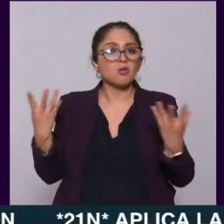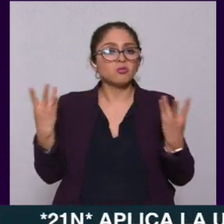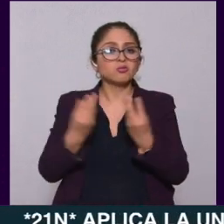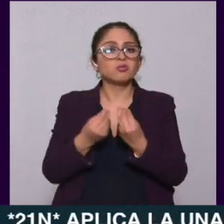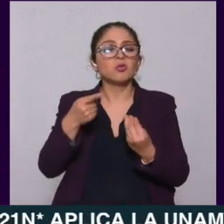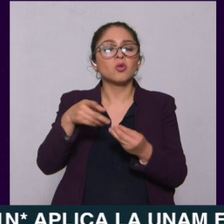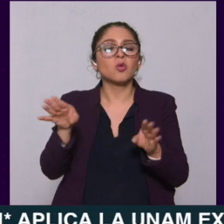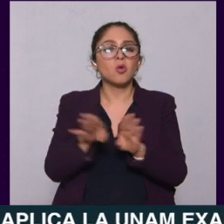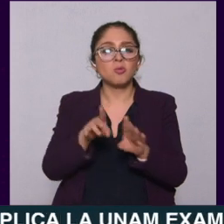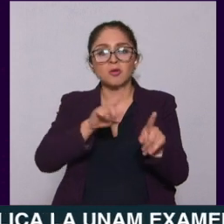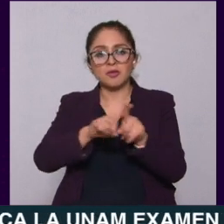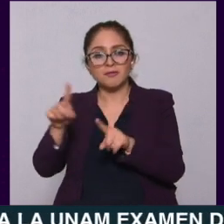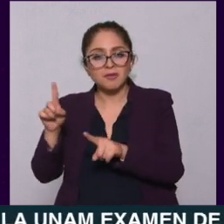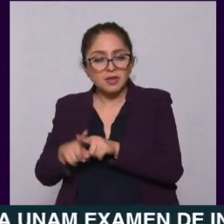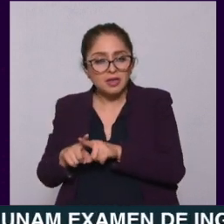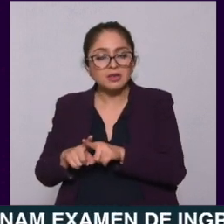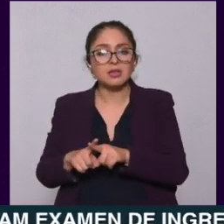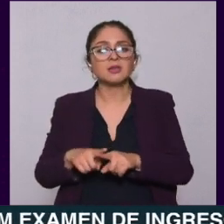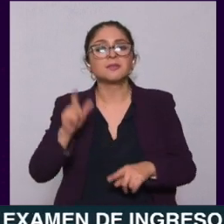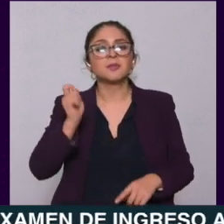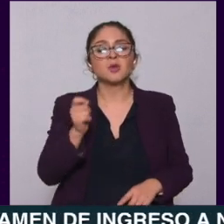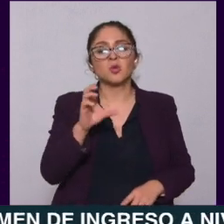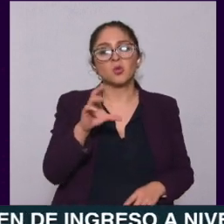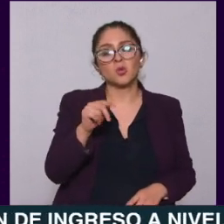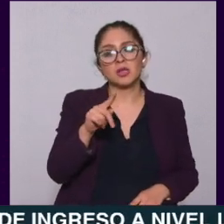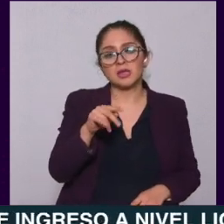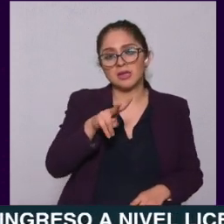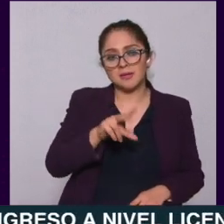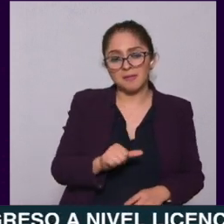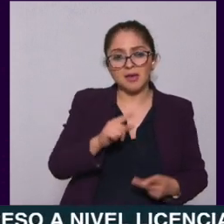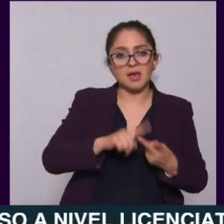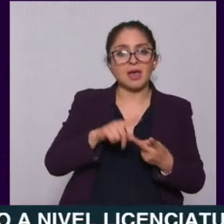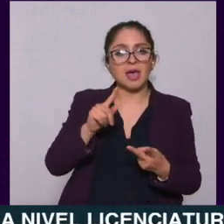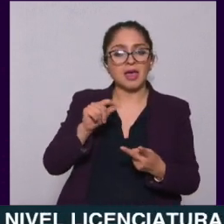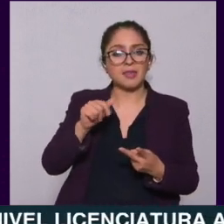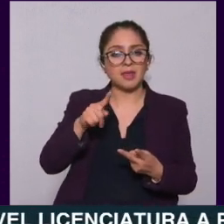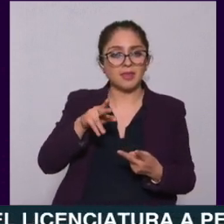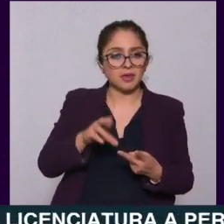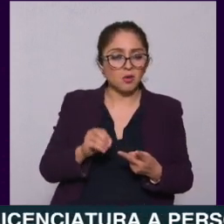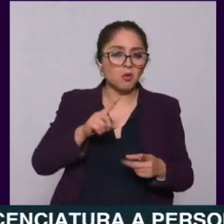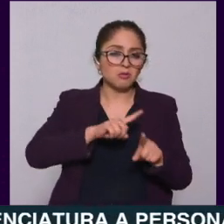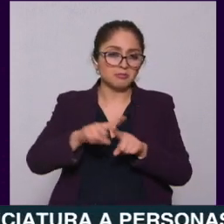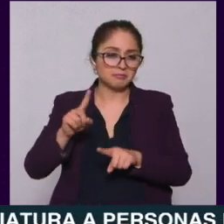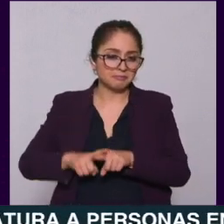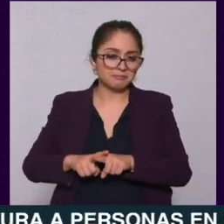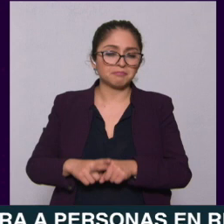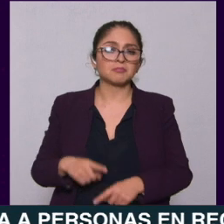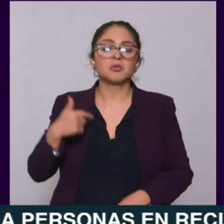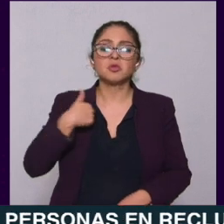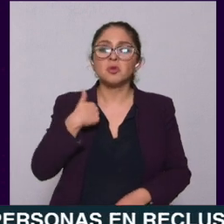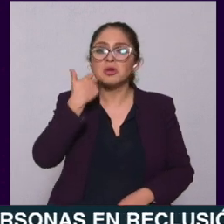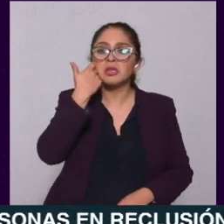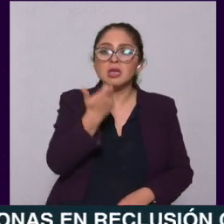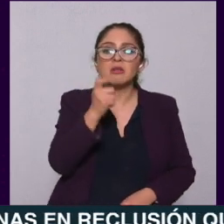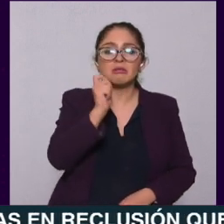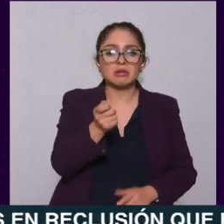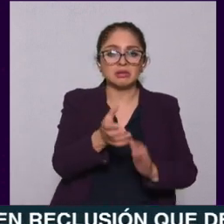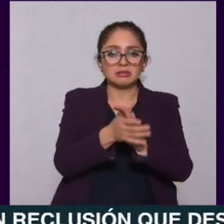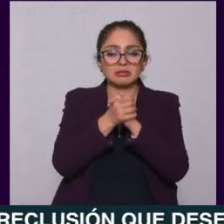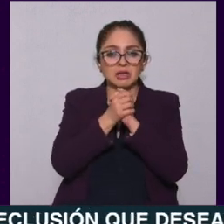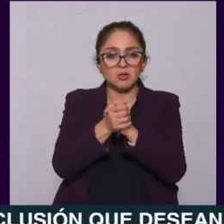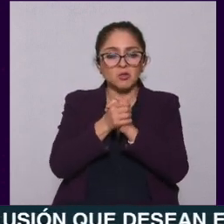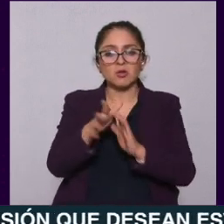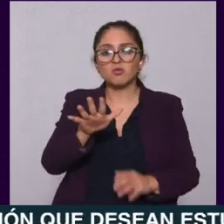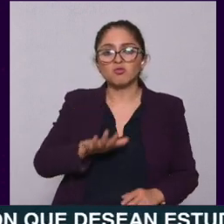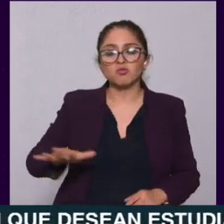a clubes grandes como lo es el Curitiba, el Atlético Paranaense, entre otros. Me gustaría mandar saludos a